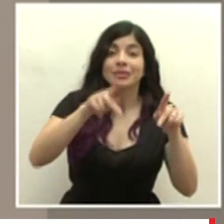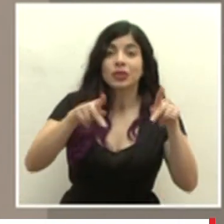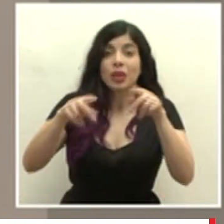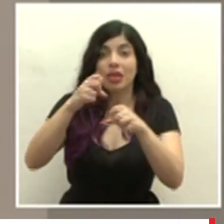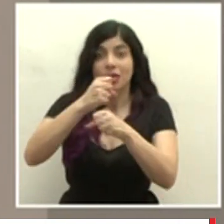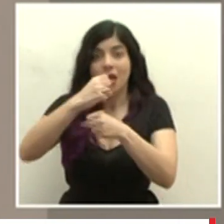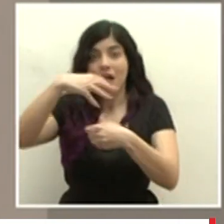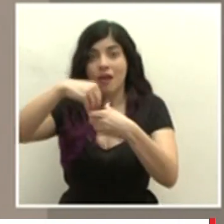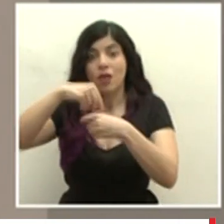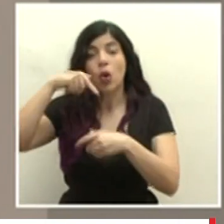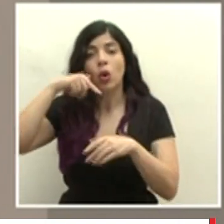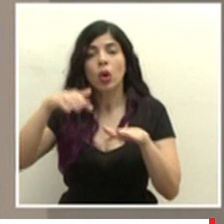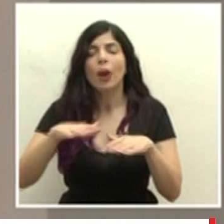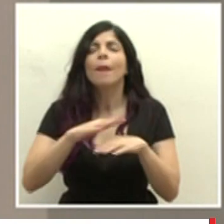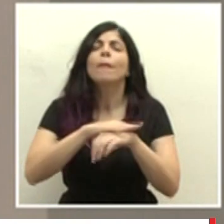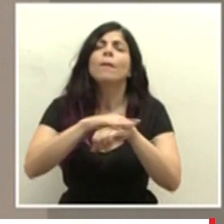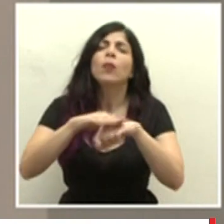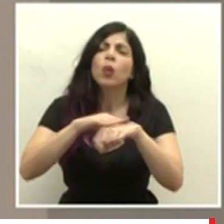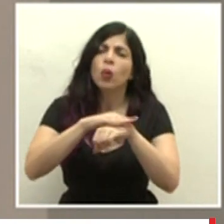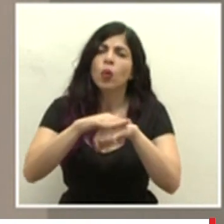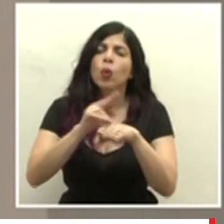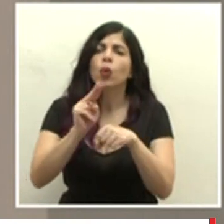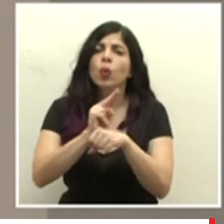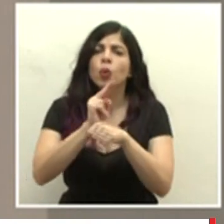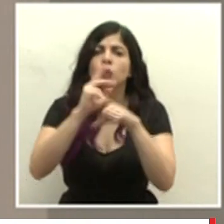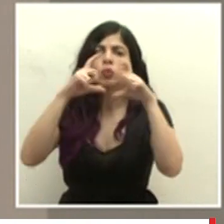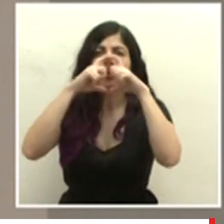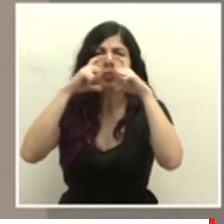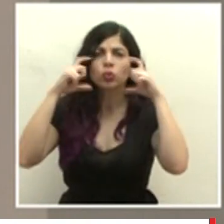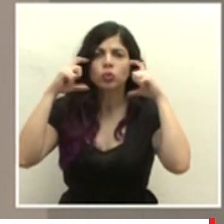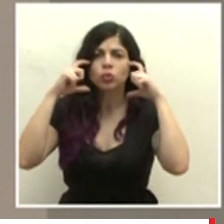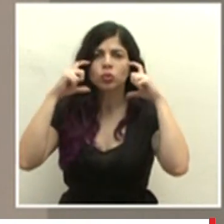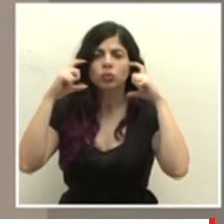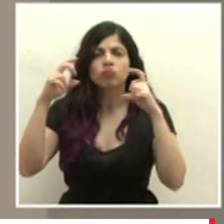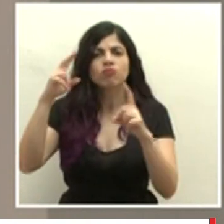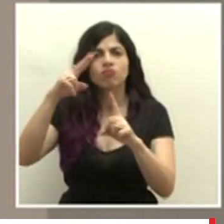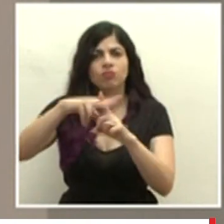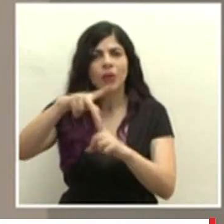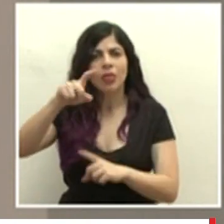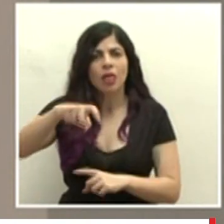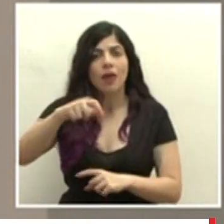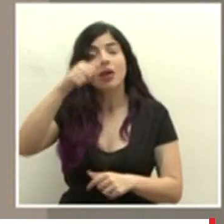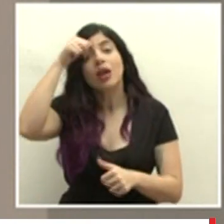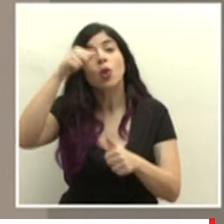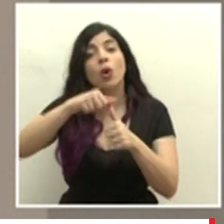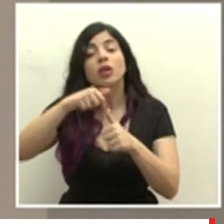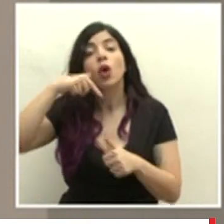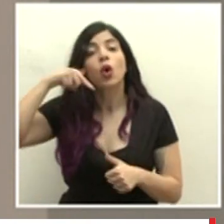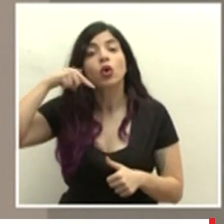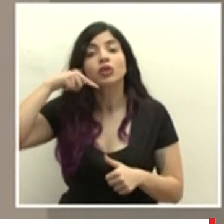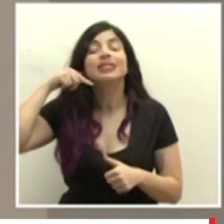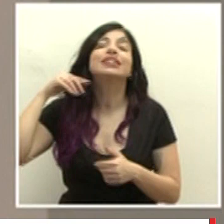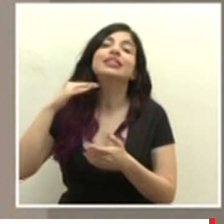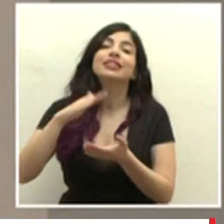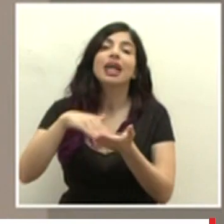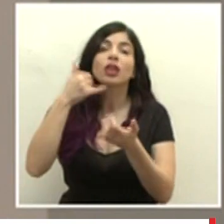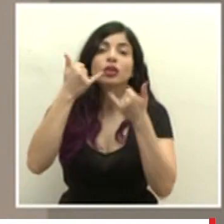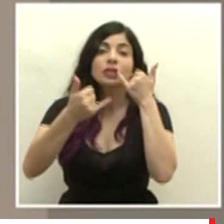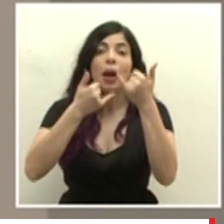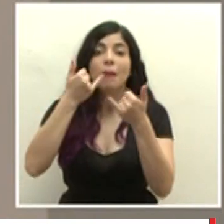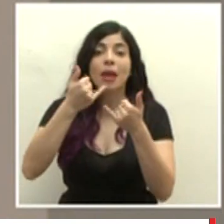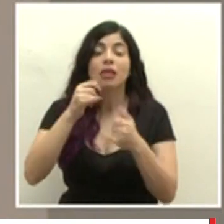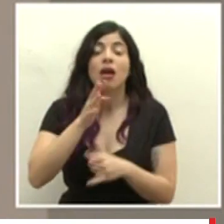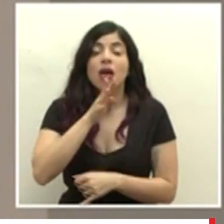ahí cumplan con la medida del uso de la mascarilla. Recordemos que en los call centers, en los centros de llamadas, el